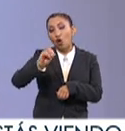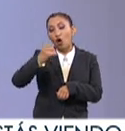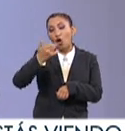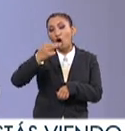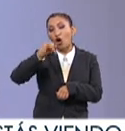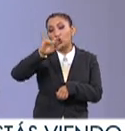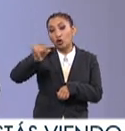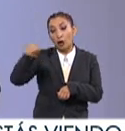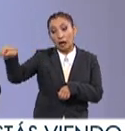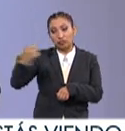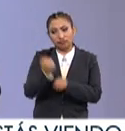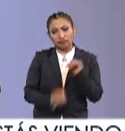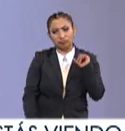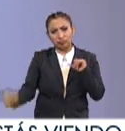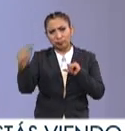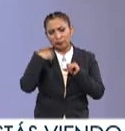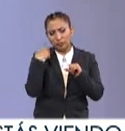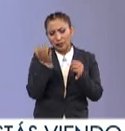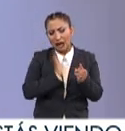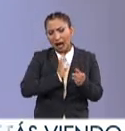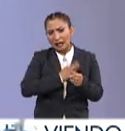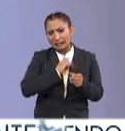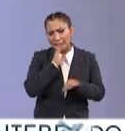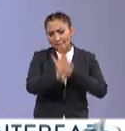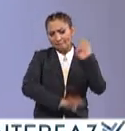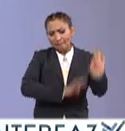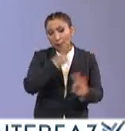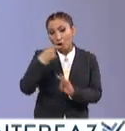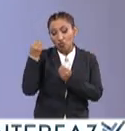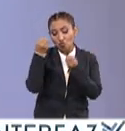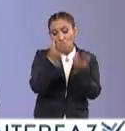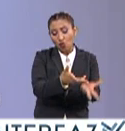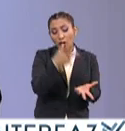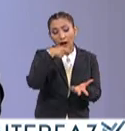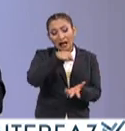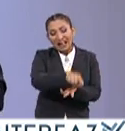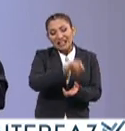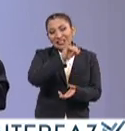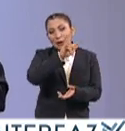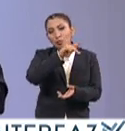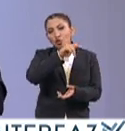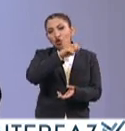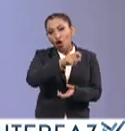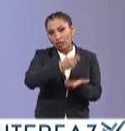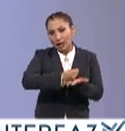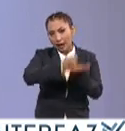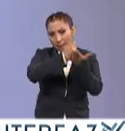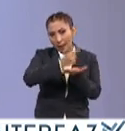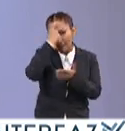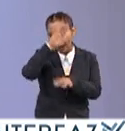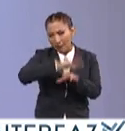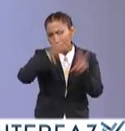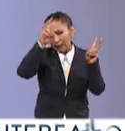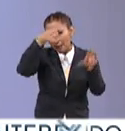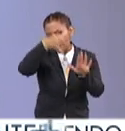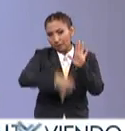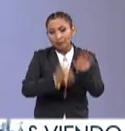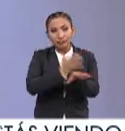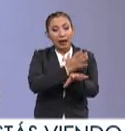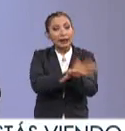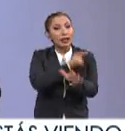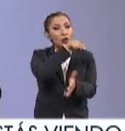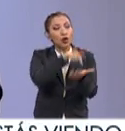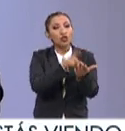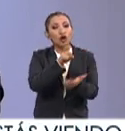los padres del tratamiento estrella del cáncer, por su contribución a la inmunoterapia. Para profundizar sobre este tema nos acompaña